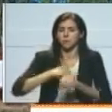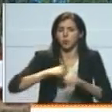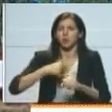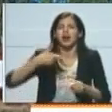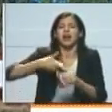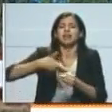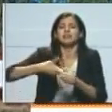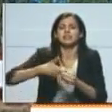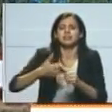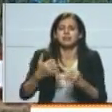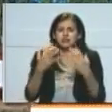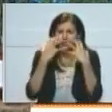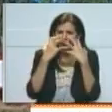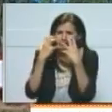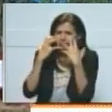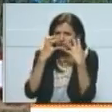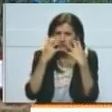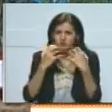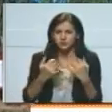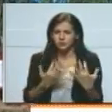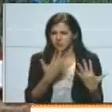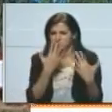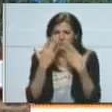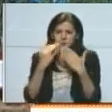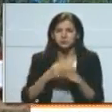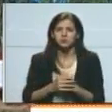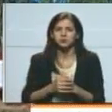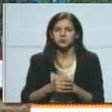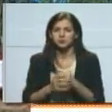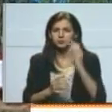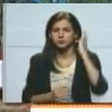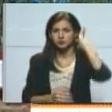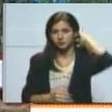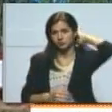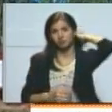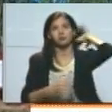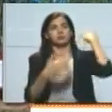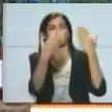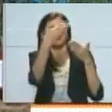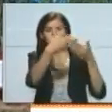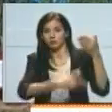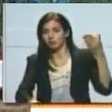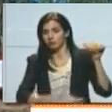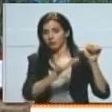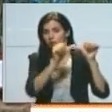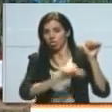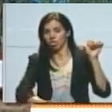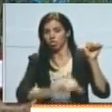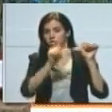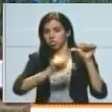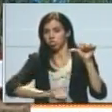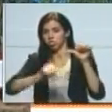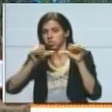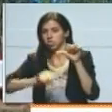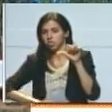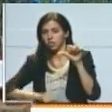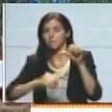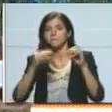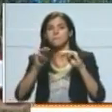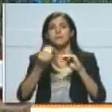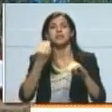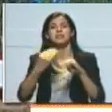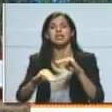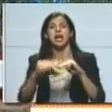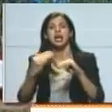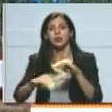Puedo seguir leyendo, aquí tengo otras. Todas estas son opiniones de ellos, acusando al gobierno